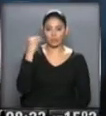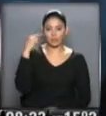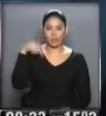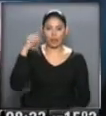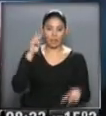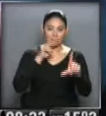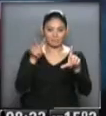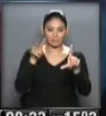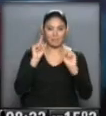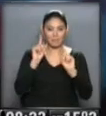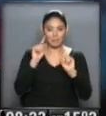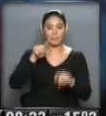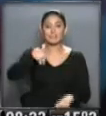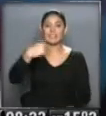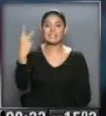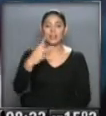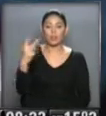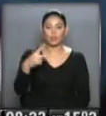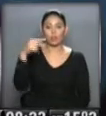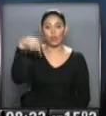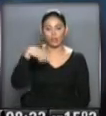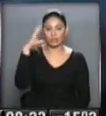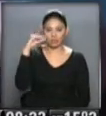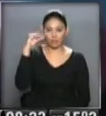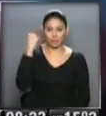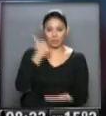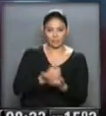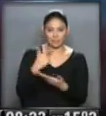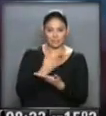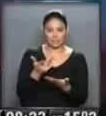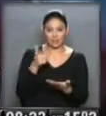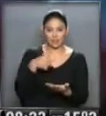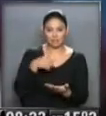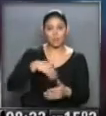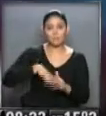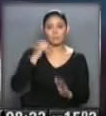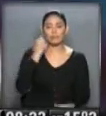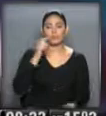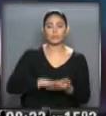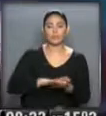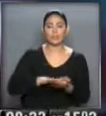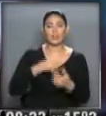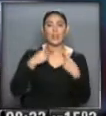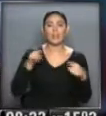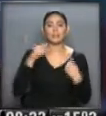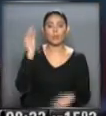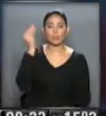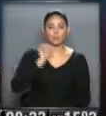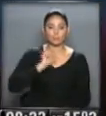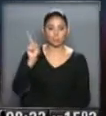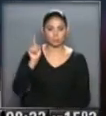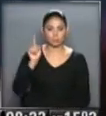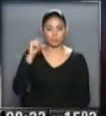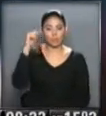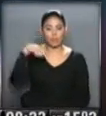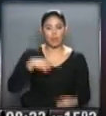imágenes estás disfrutando ahora. El segundo será esta noche. Es una de las máximas referentes de la canción popular brasileña. En los tiempos